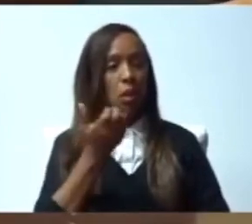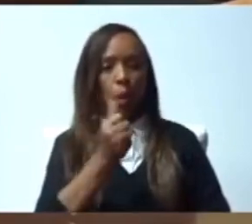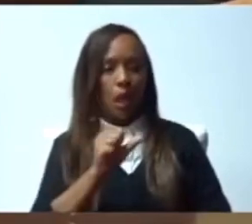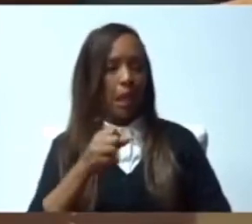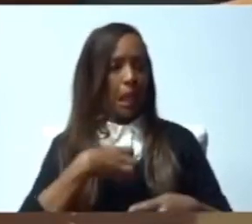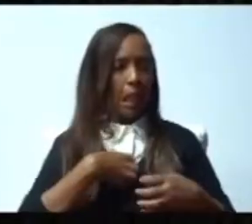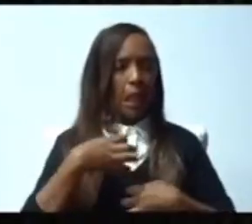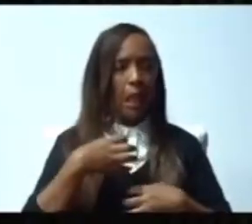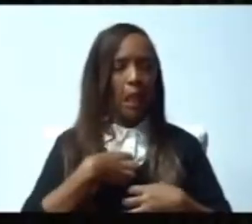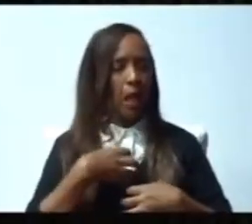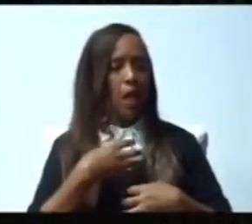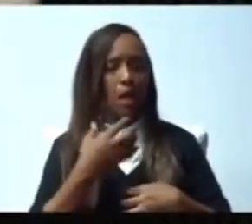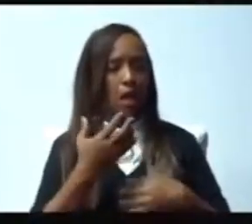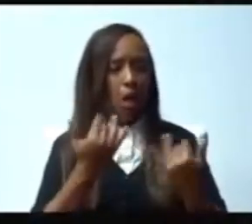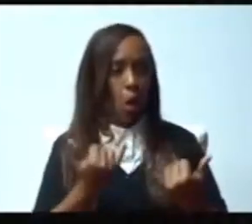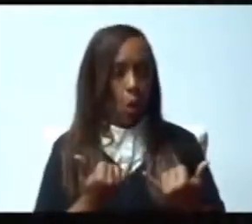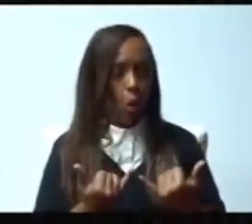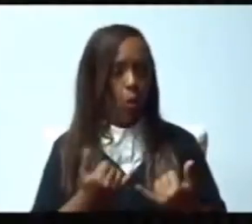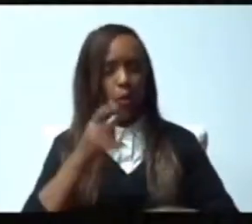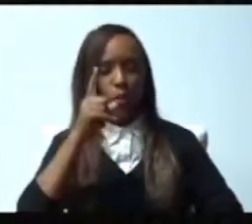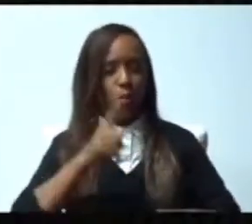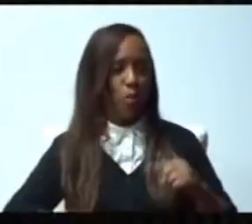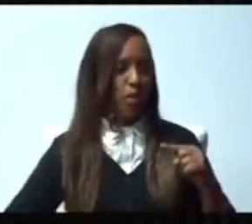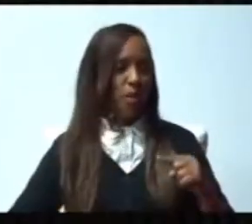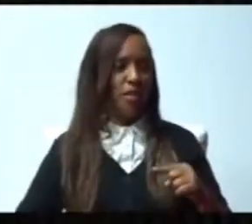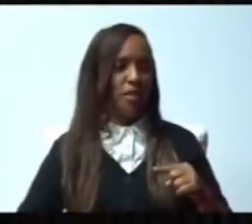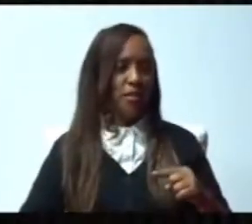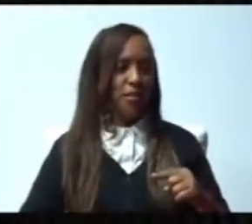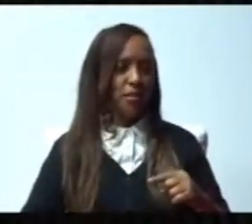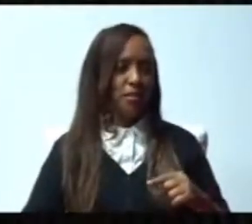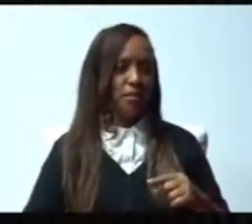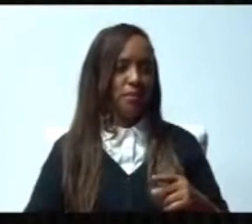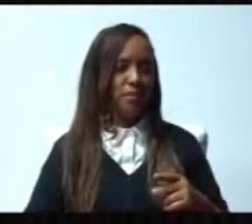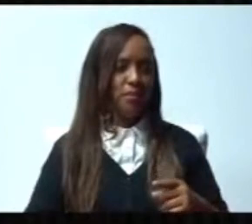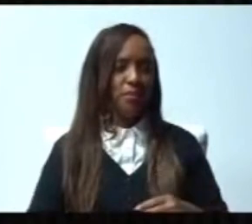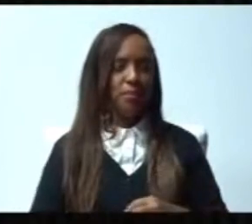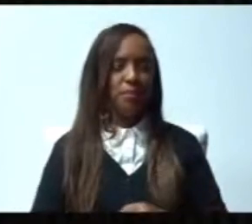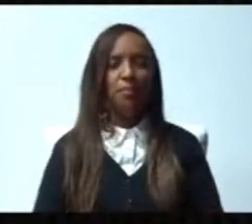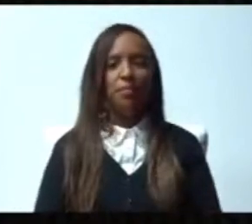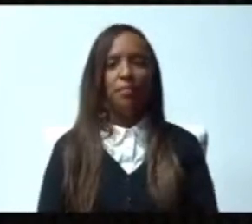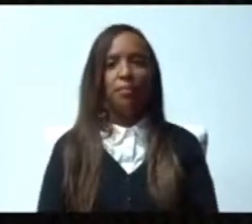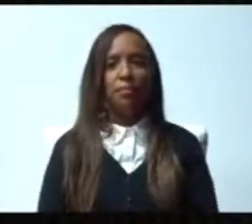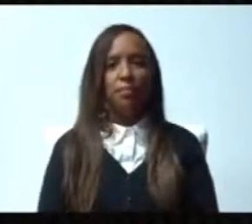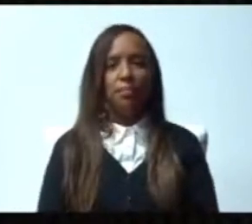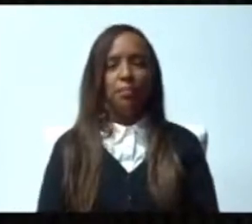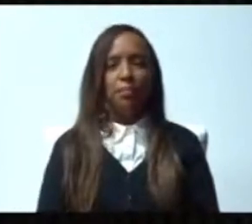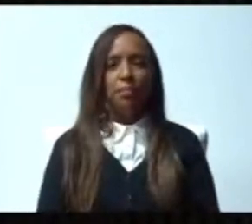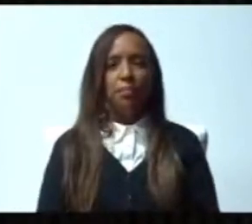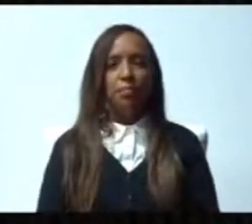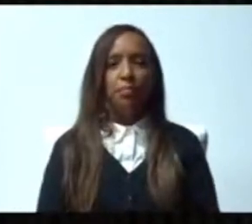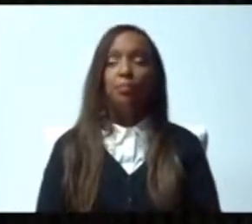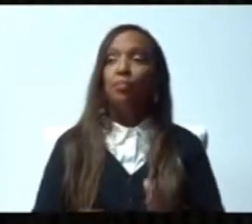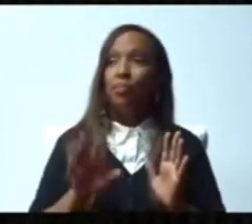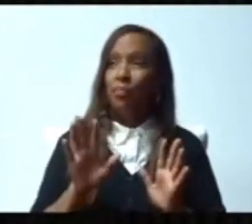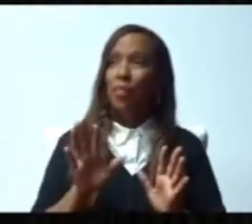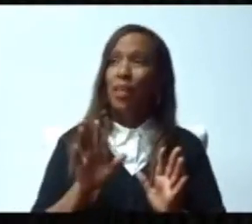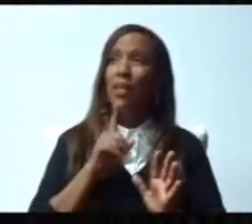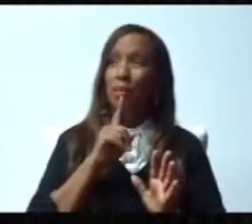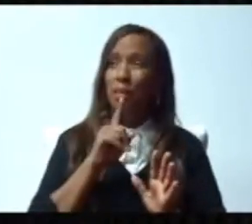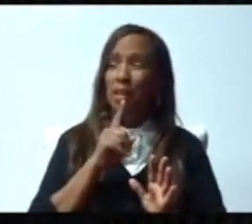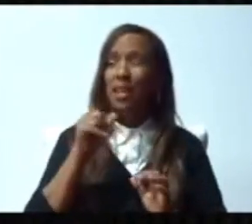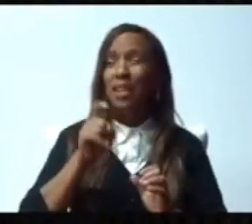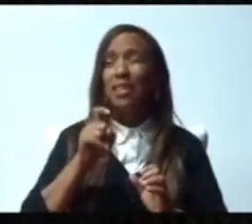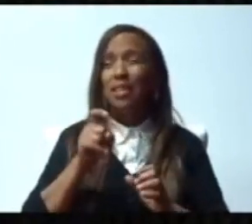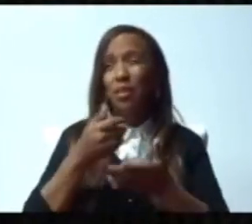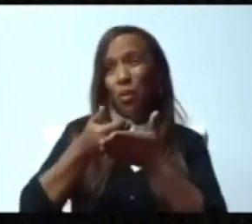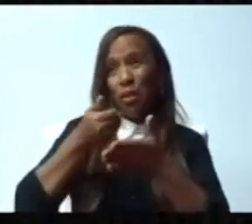en lo que pasa es que para tener una razón de la información que voy a dar debo explicar ciertas cosas voy a hacer breve presidente